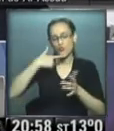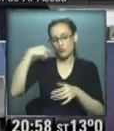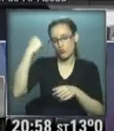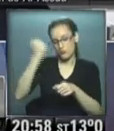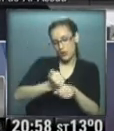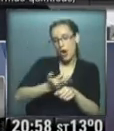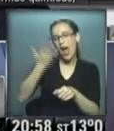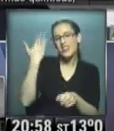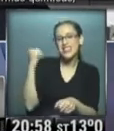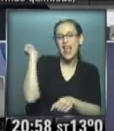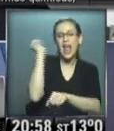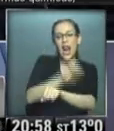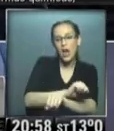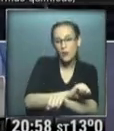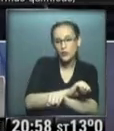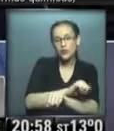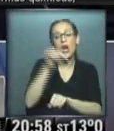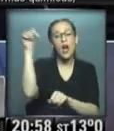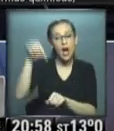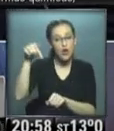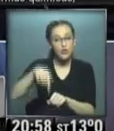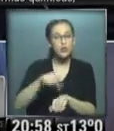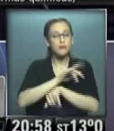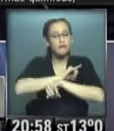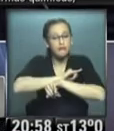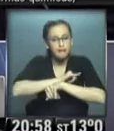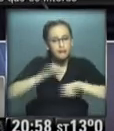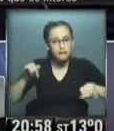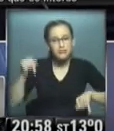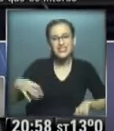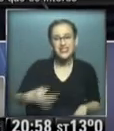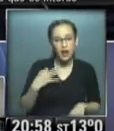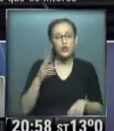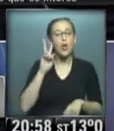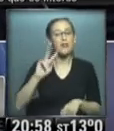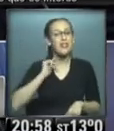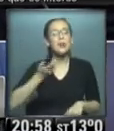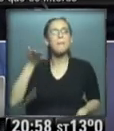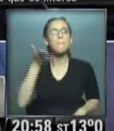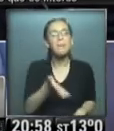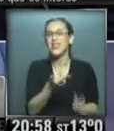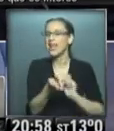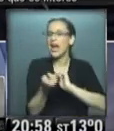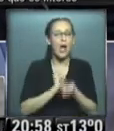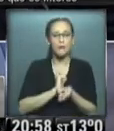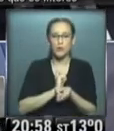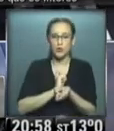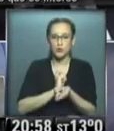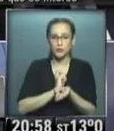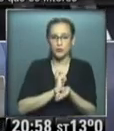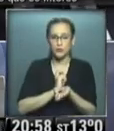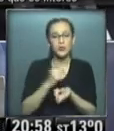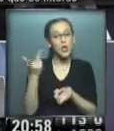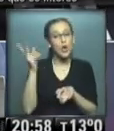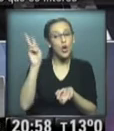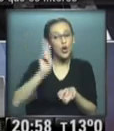fue la esclavitud. Estamos en una campaña para que exigir la reparación. Esto es, que devuelvan